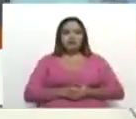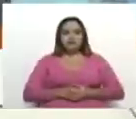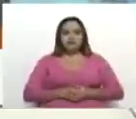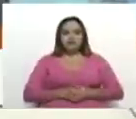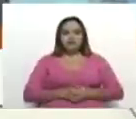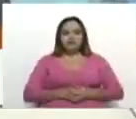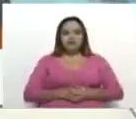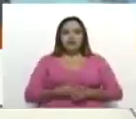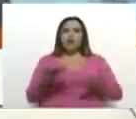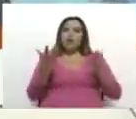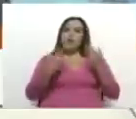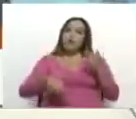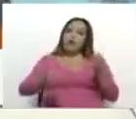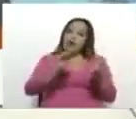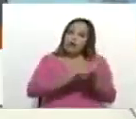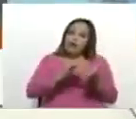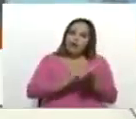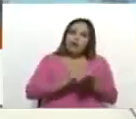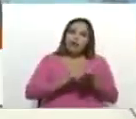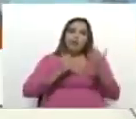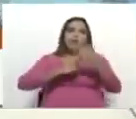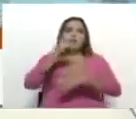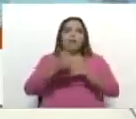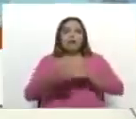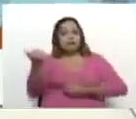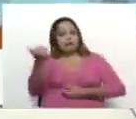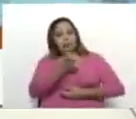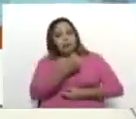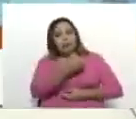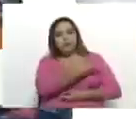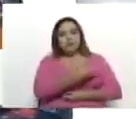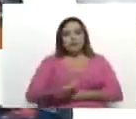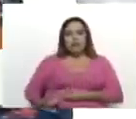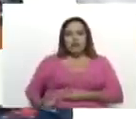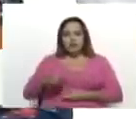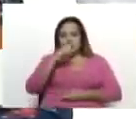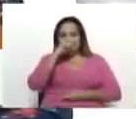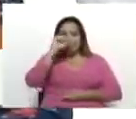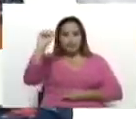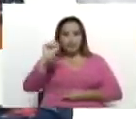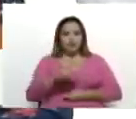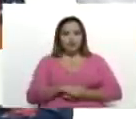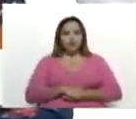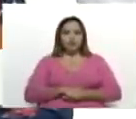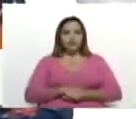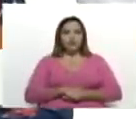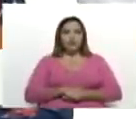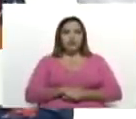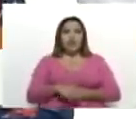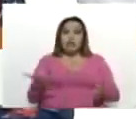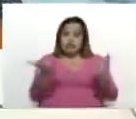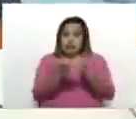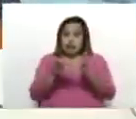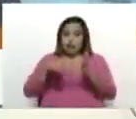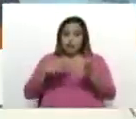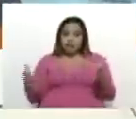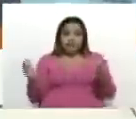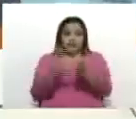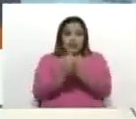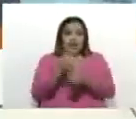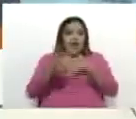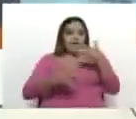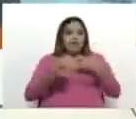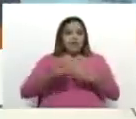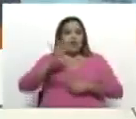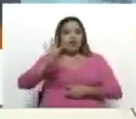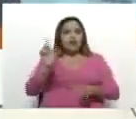Cuántas veces no hicieron planes de asesinato de presidente maduro que casi logran en el acto del